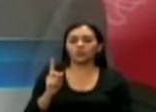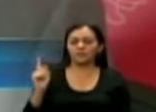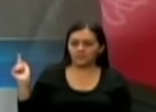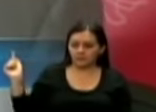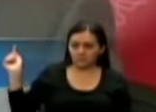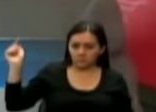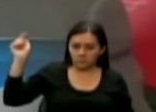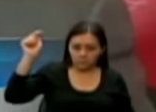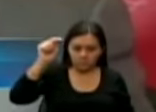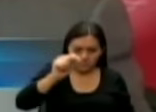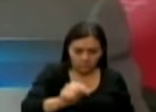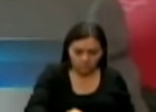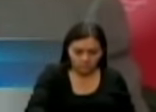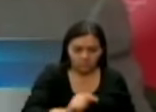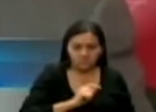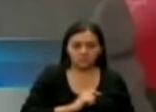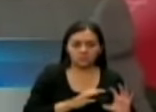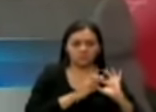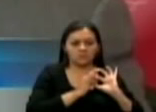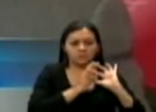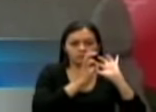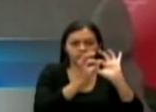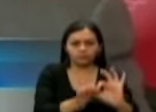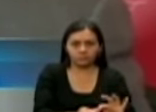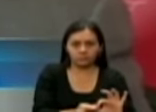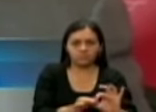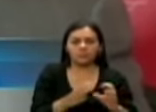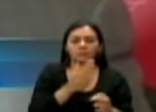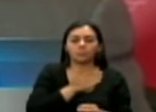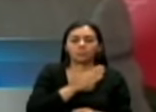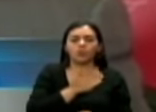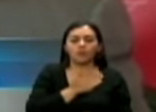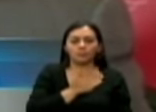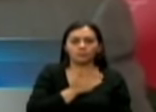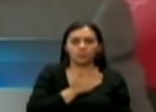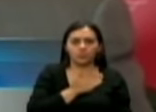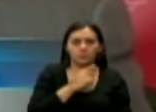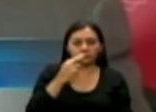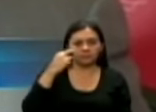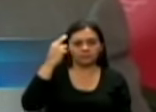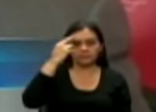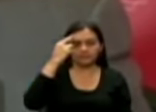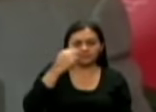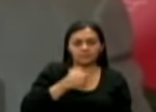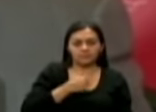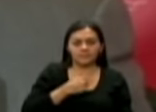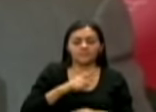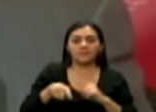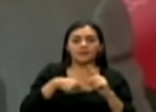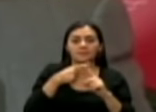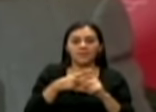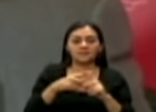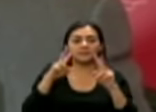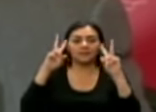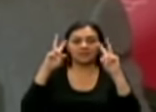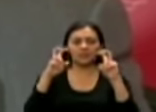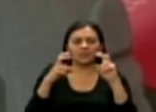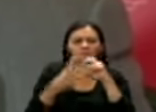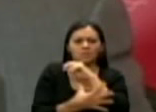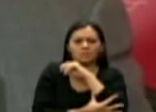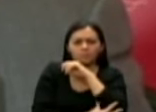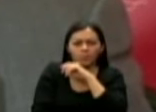ya, digamos, vinculado a temas políticos nuestros. Pero no solo eso, ¿no? Los temas de la miseria, desigualdad